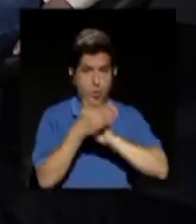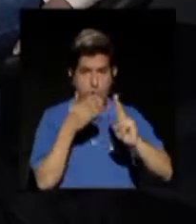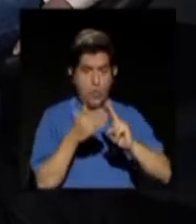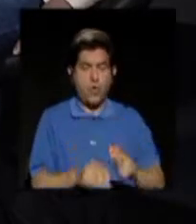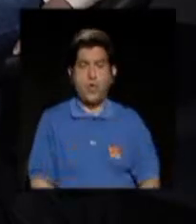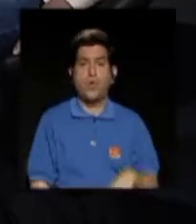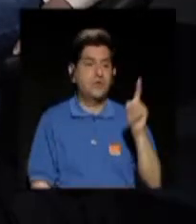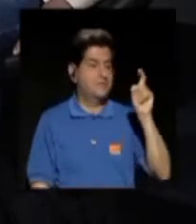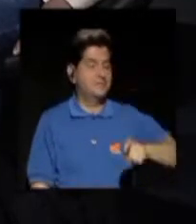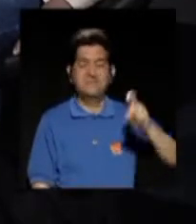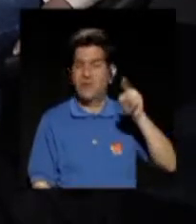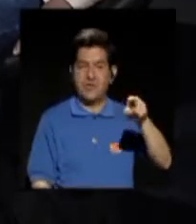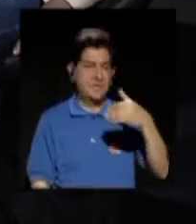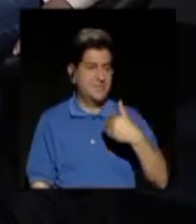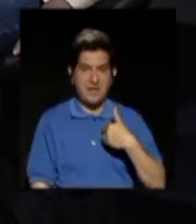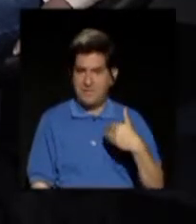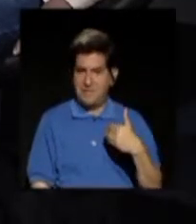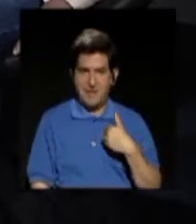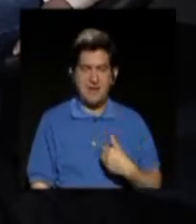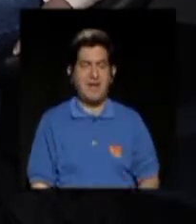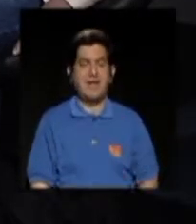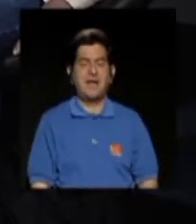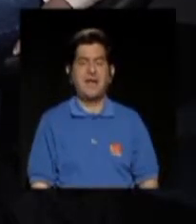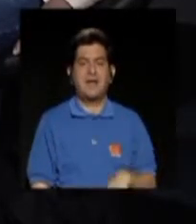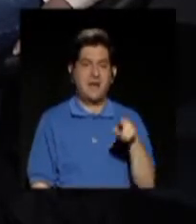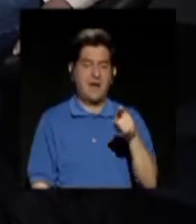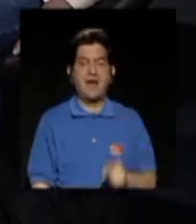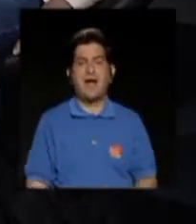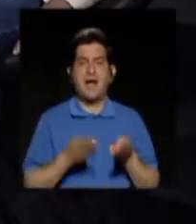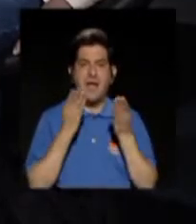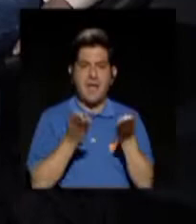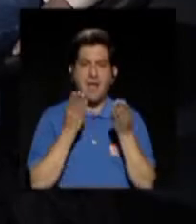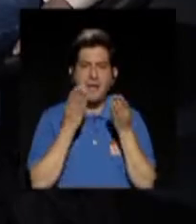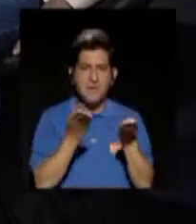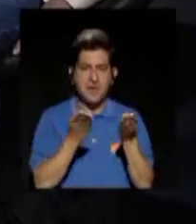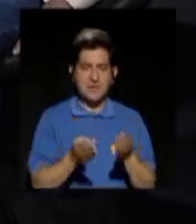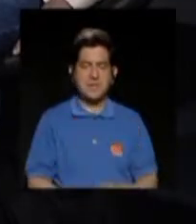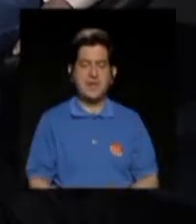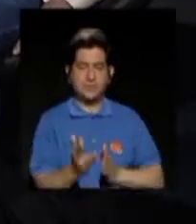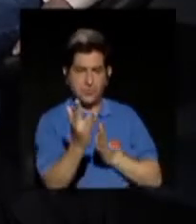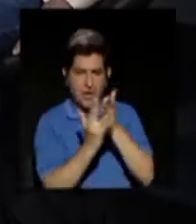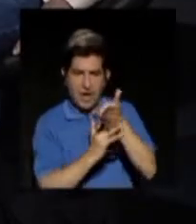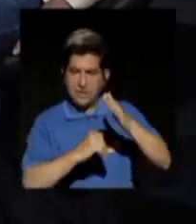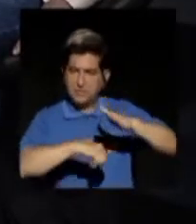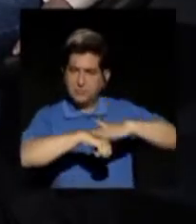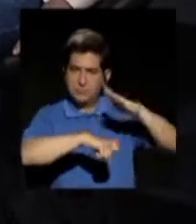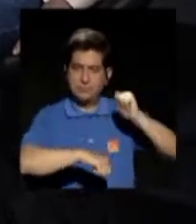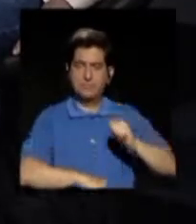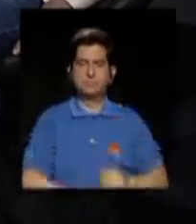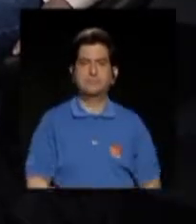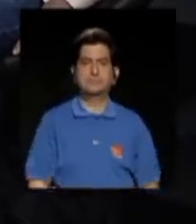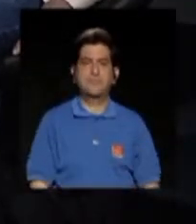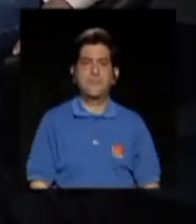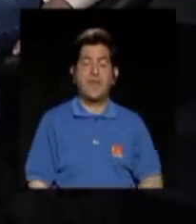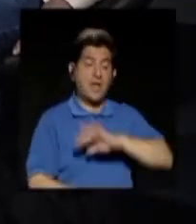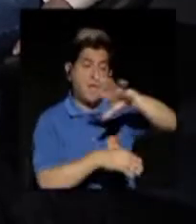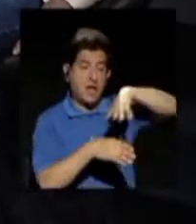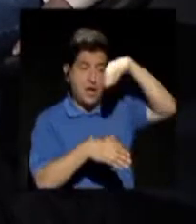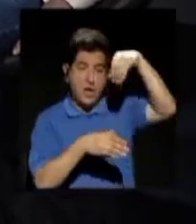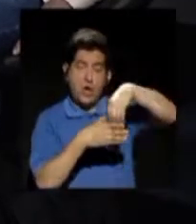que no requerían el bachillerato de secundaria para ingresar. Entonces,